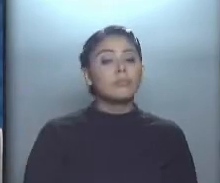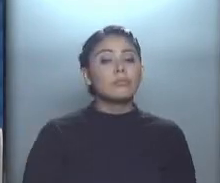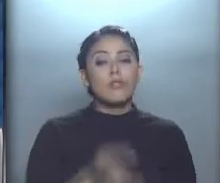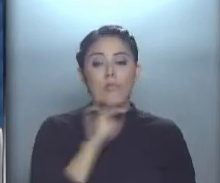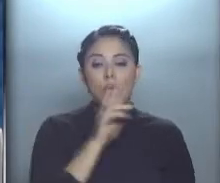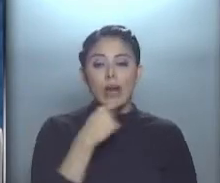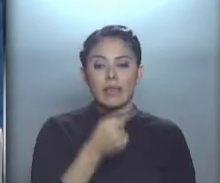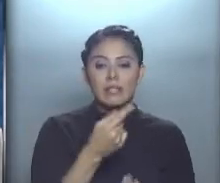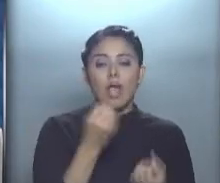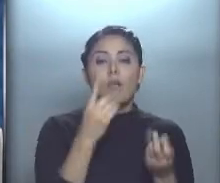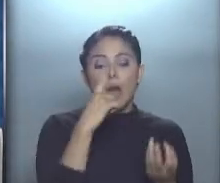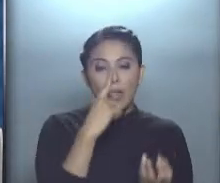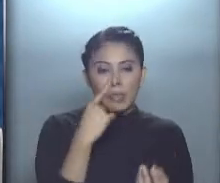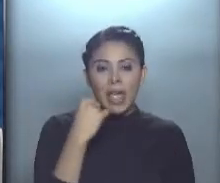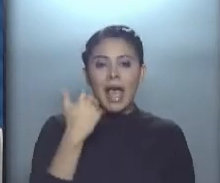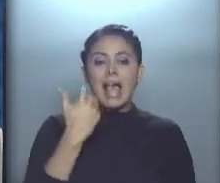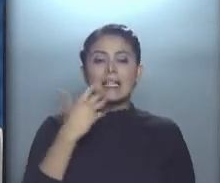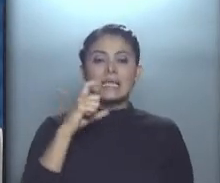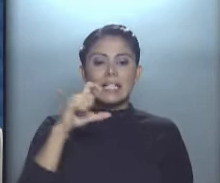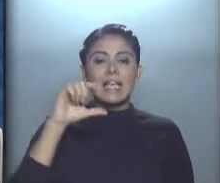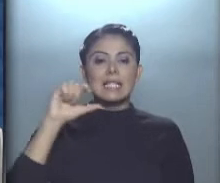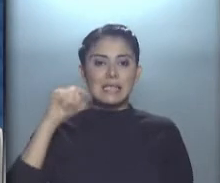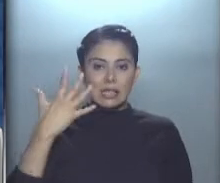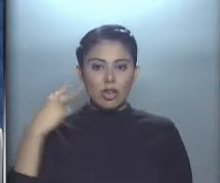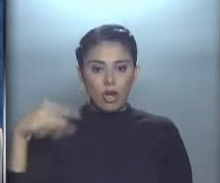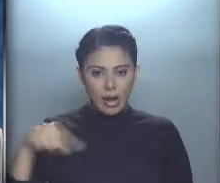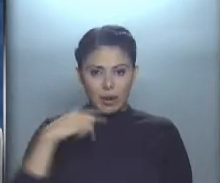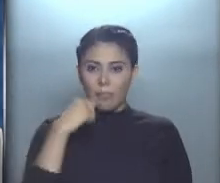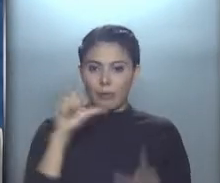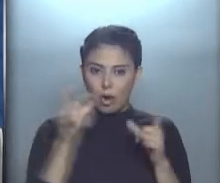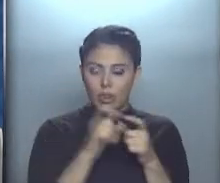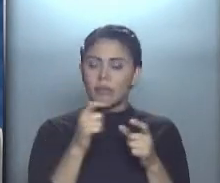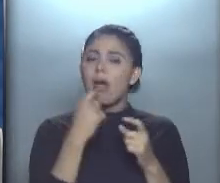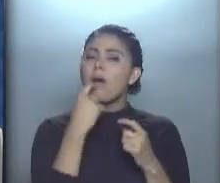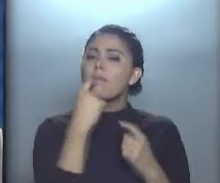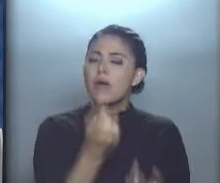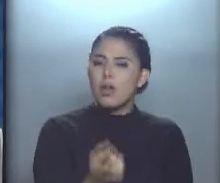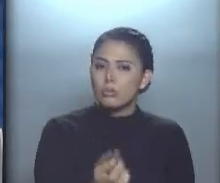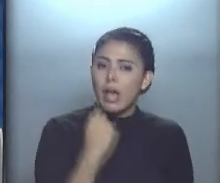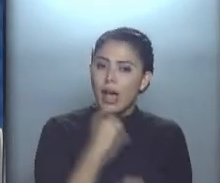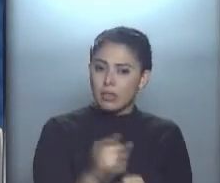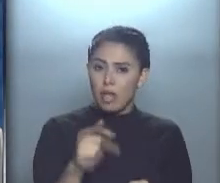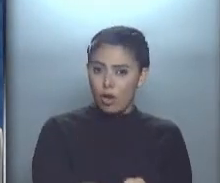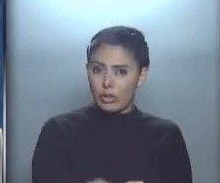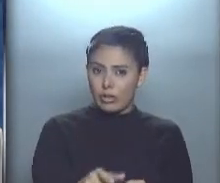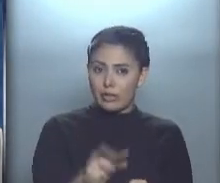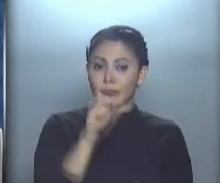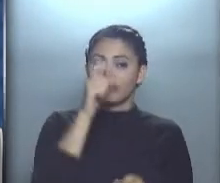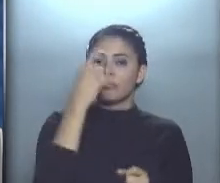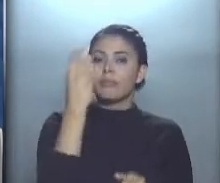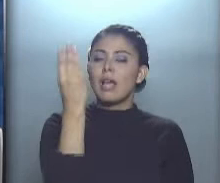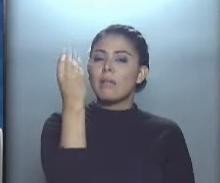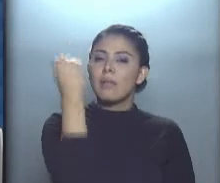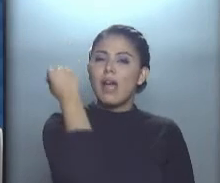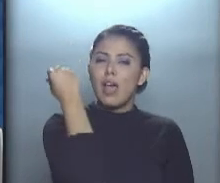Ministro, buen día. Mercedes Mendoza, de C5N, lo saluda. Preguntarle, por un lado, si se ya han calculado las pérdidas económicas de